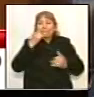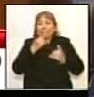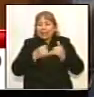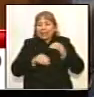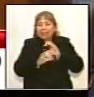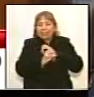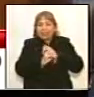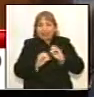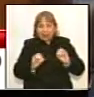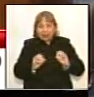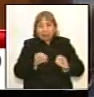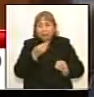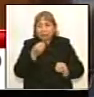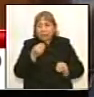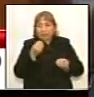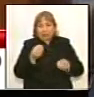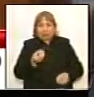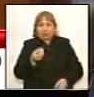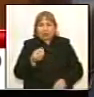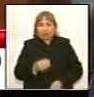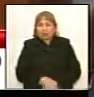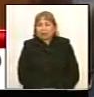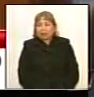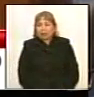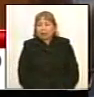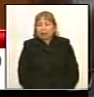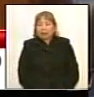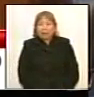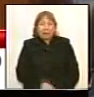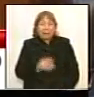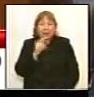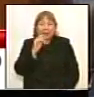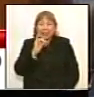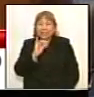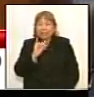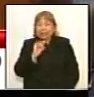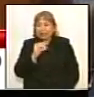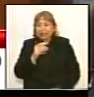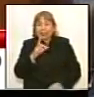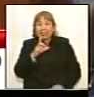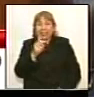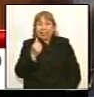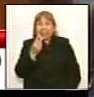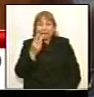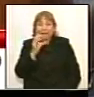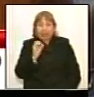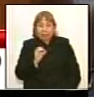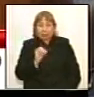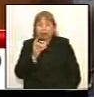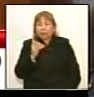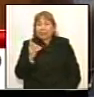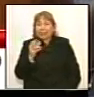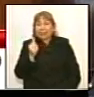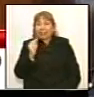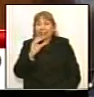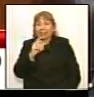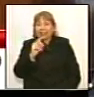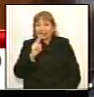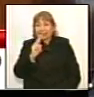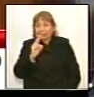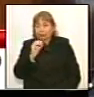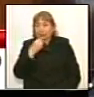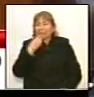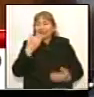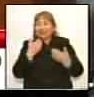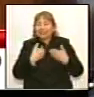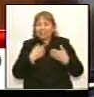en nada. En un saco roto, ¿por qué? Porque para tipificar el lavado de activos, en primer lugar, tiene